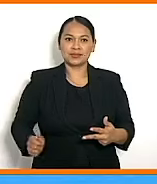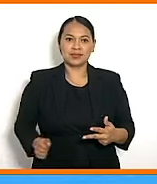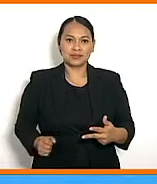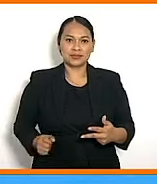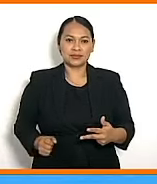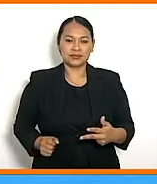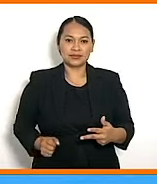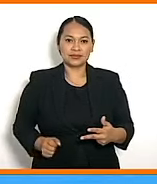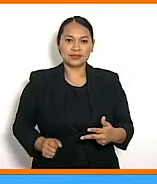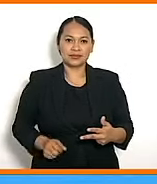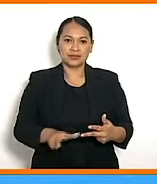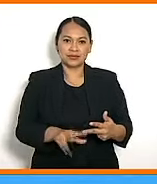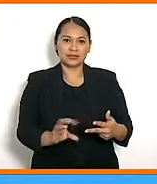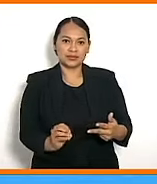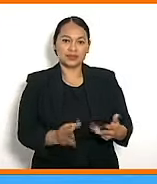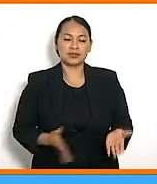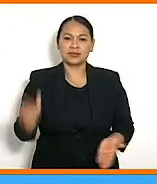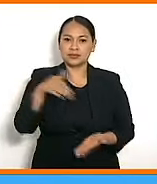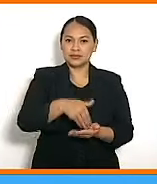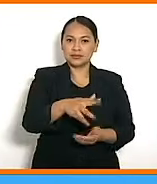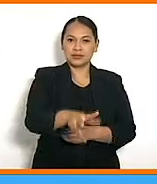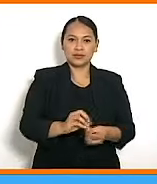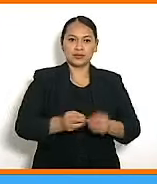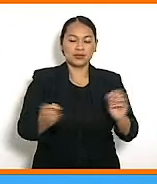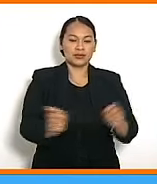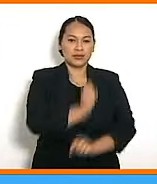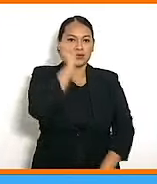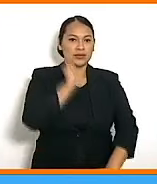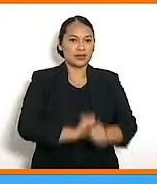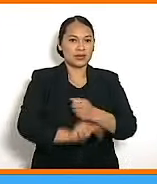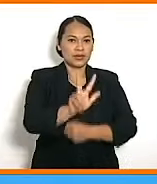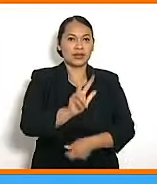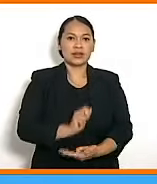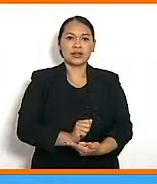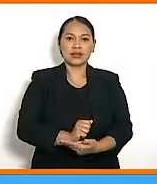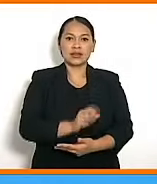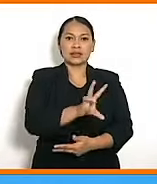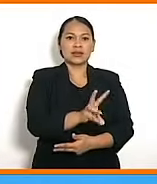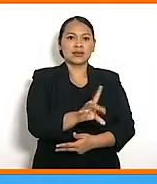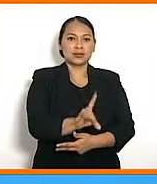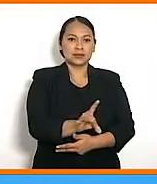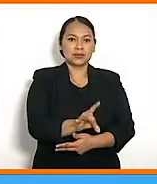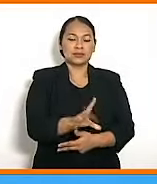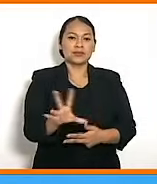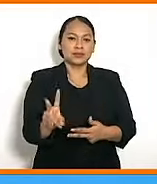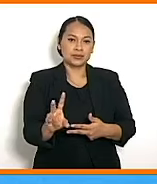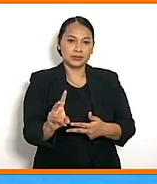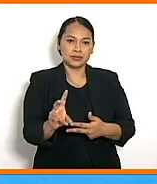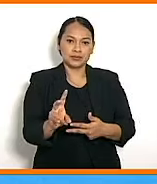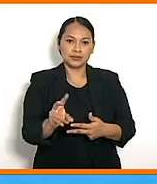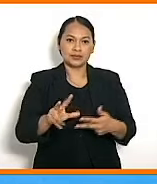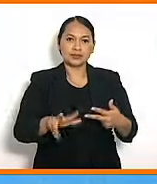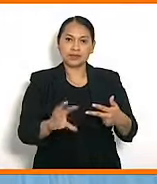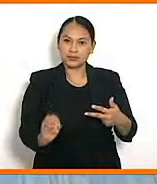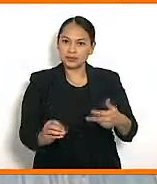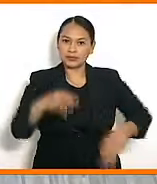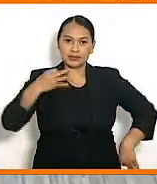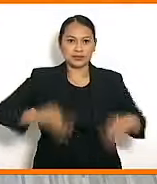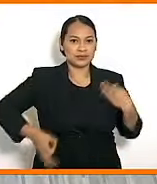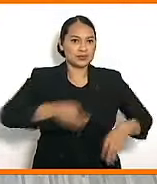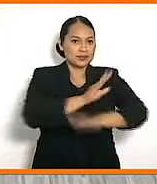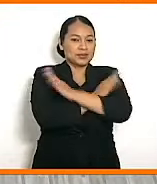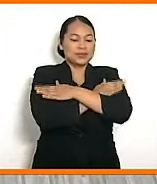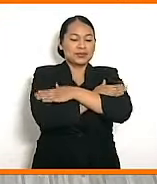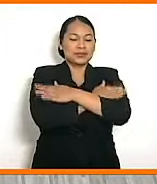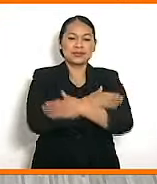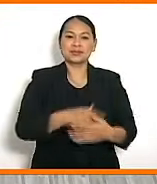es 30. Tus números ganadores para Pega 3 son 68, 17 y 30. Muchas